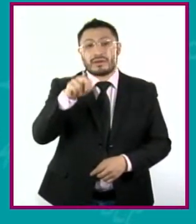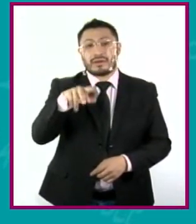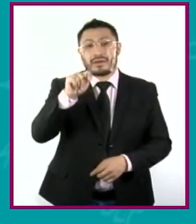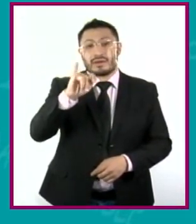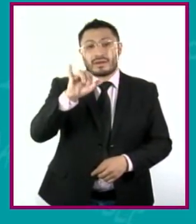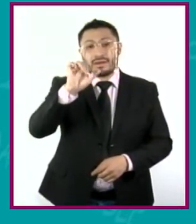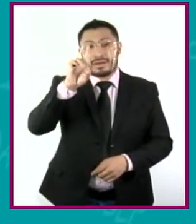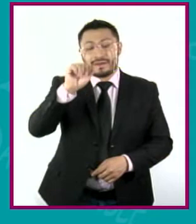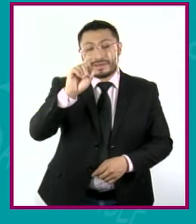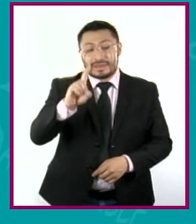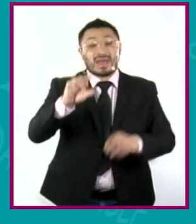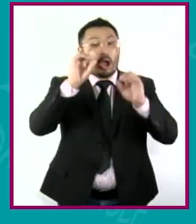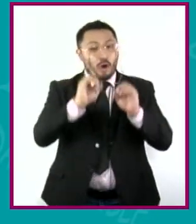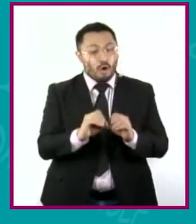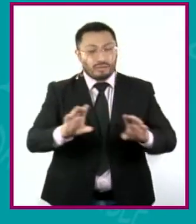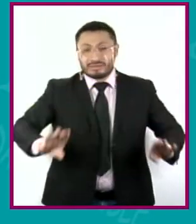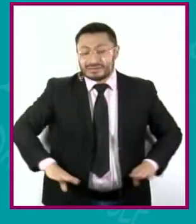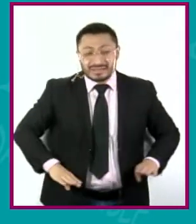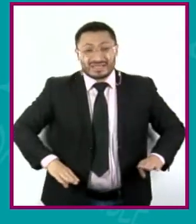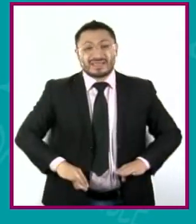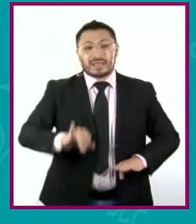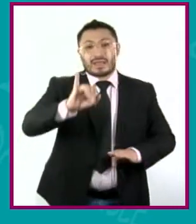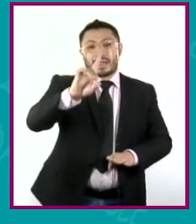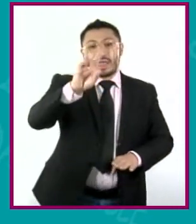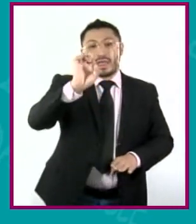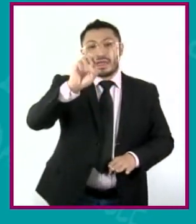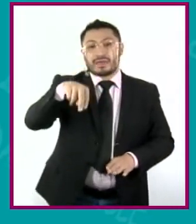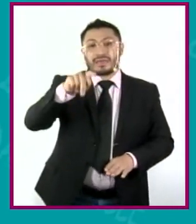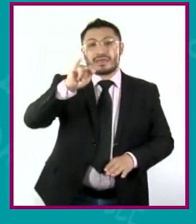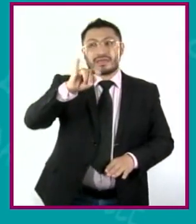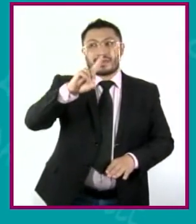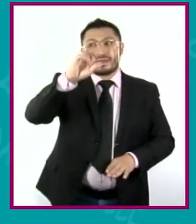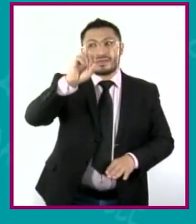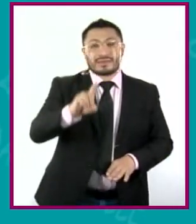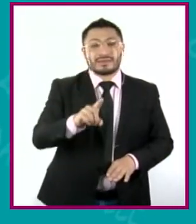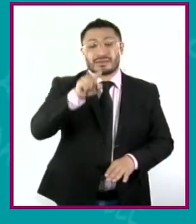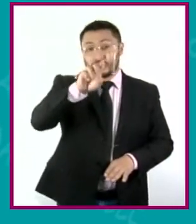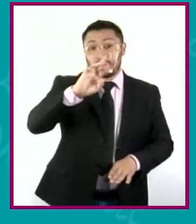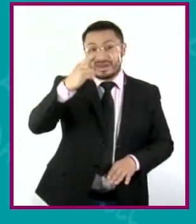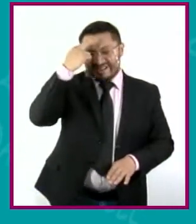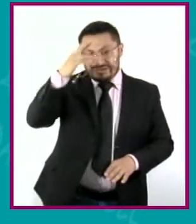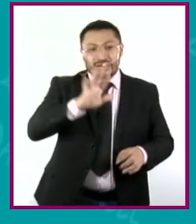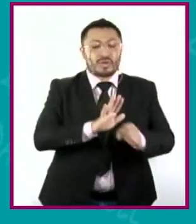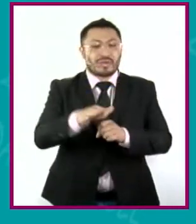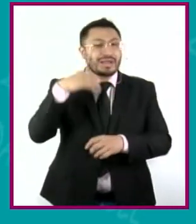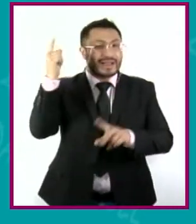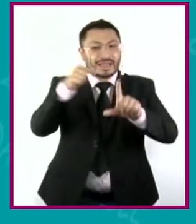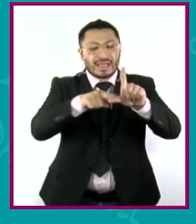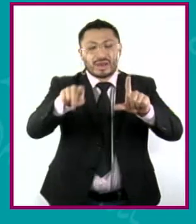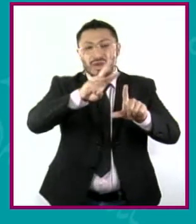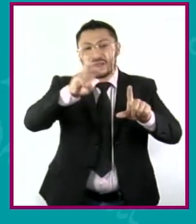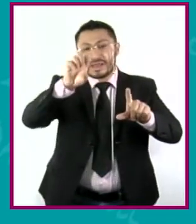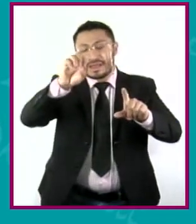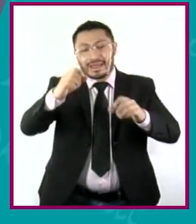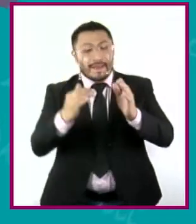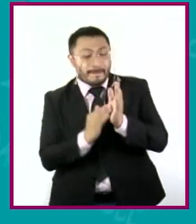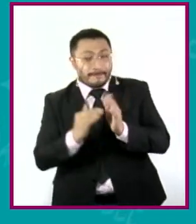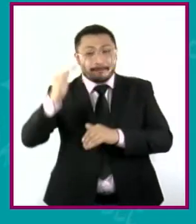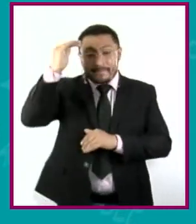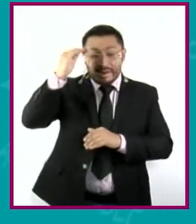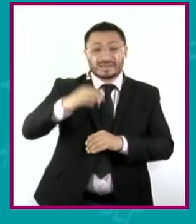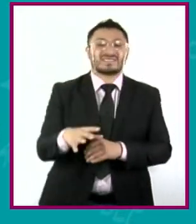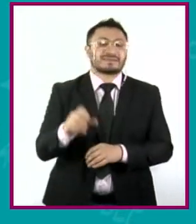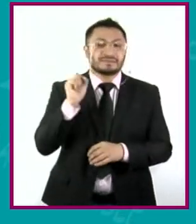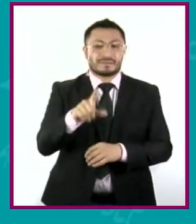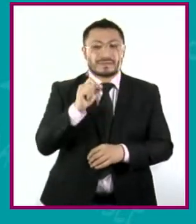identidad. Tomen en cuenta que una rotación en cualquier ángulo superior a 360 grados en realidad equivale a una rotación